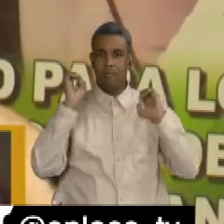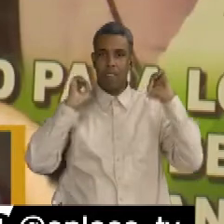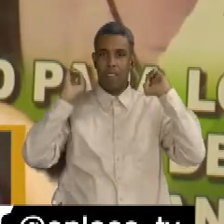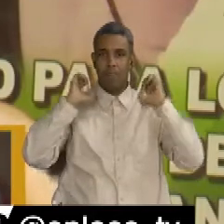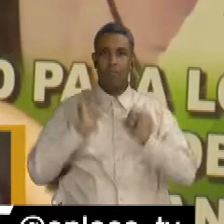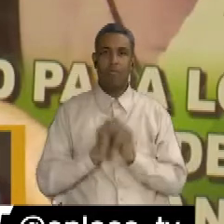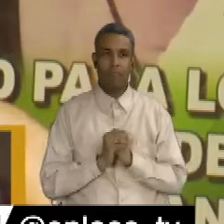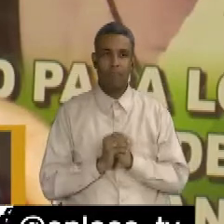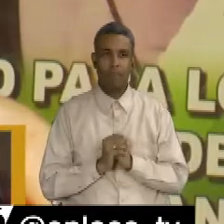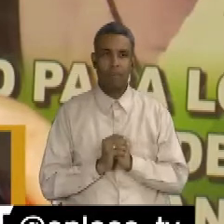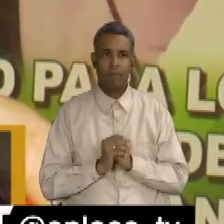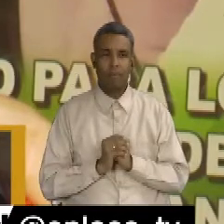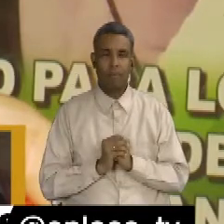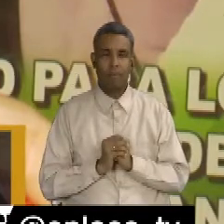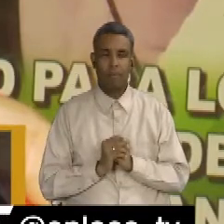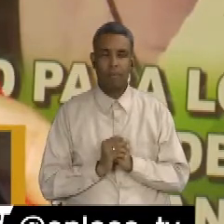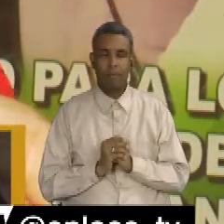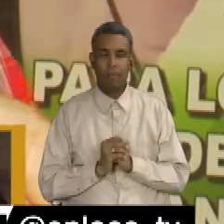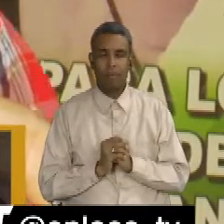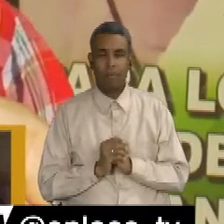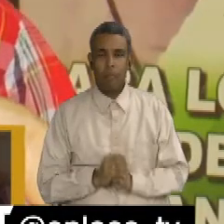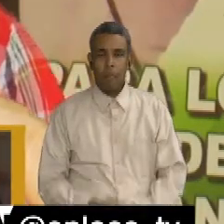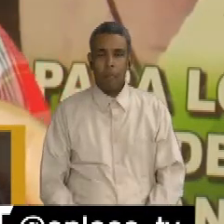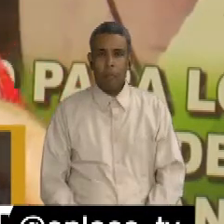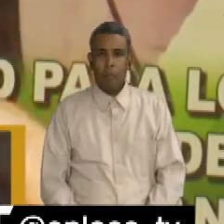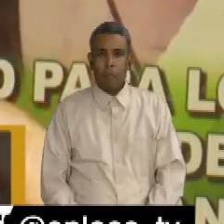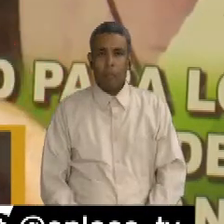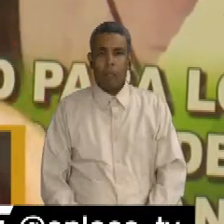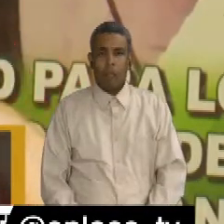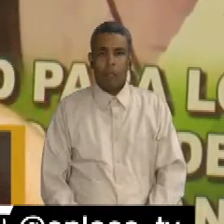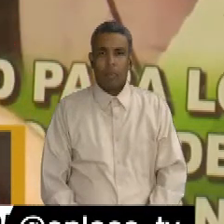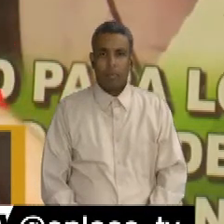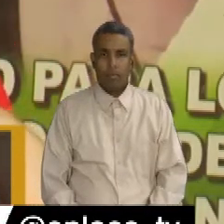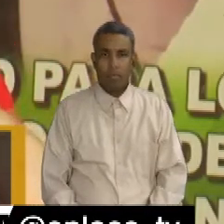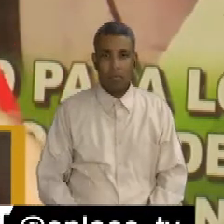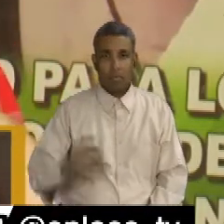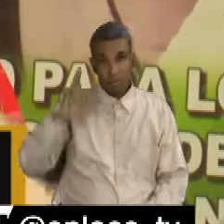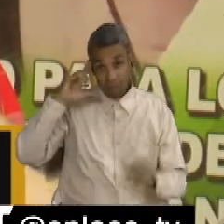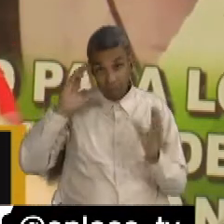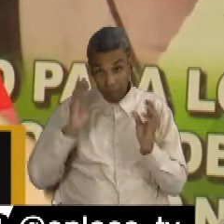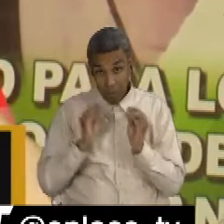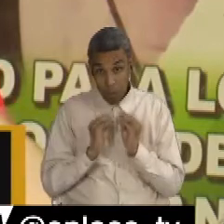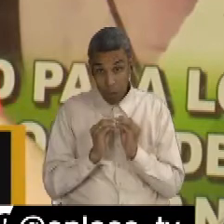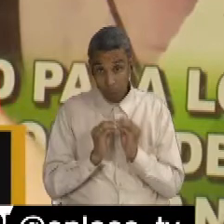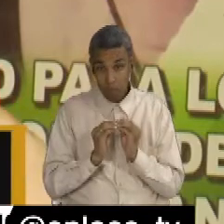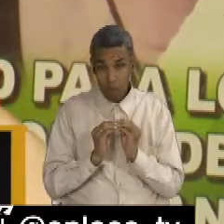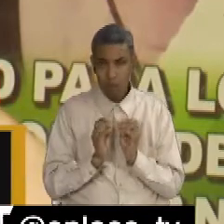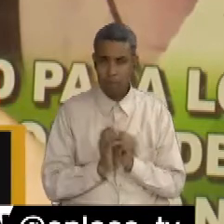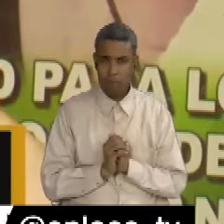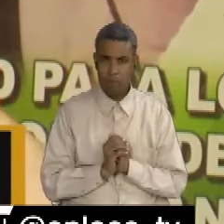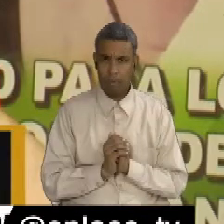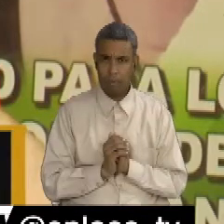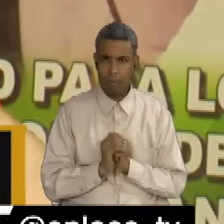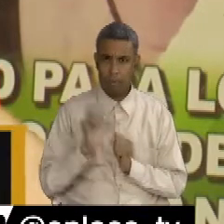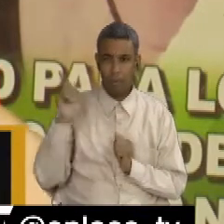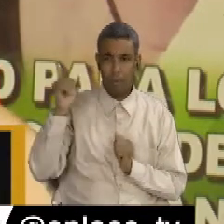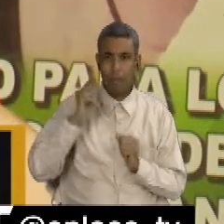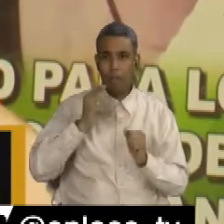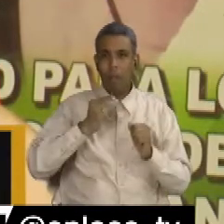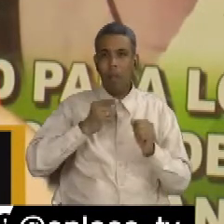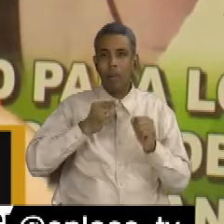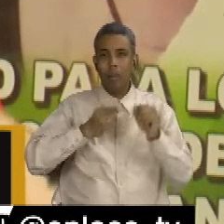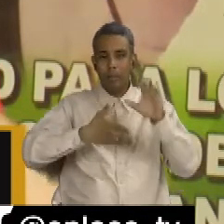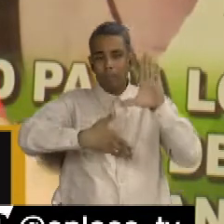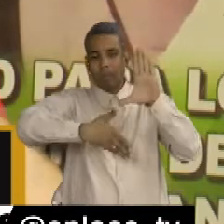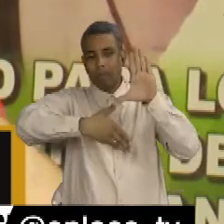iniciado en el tema de los acuerdos de La Habana, en el punto 5 de los